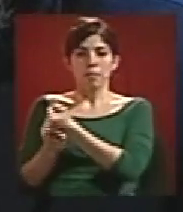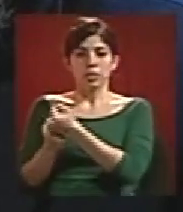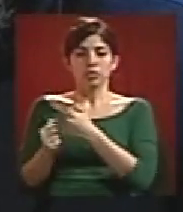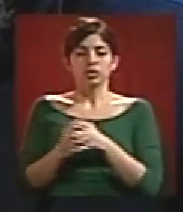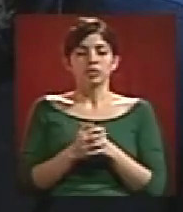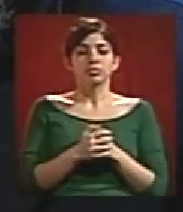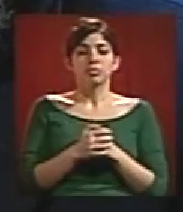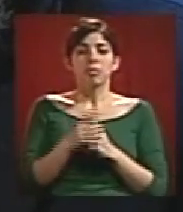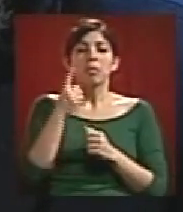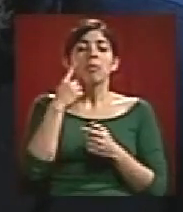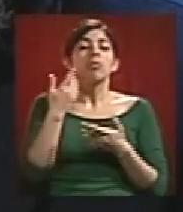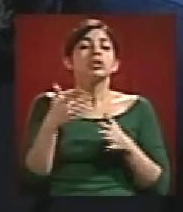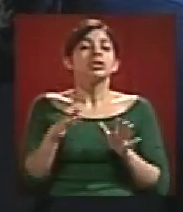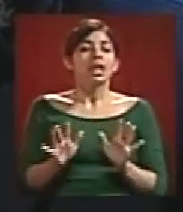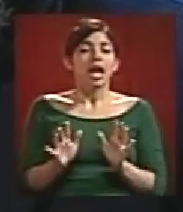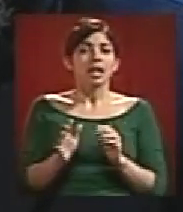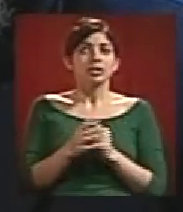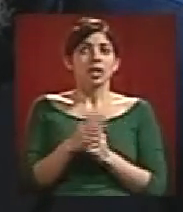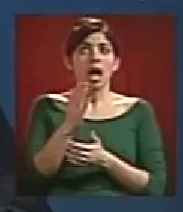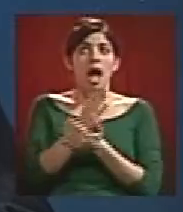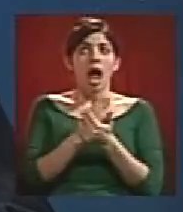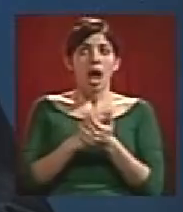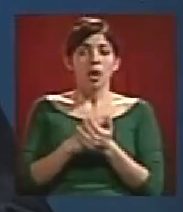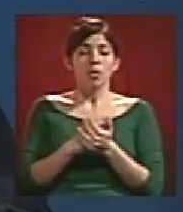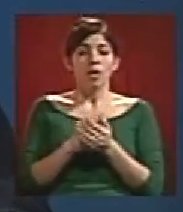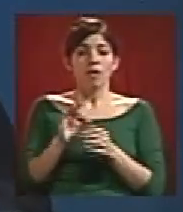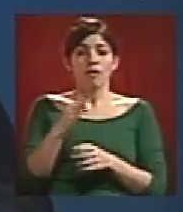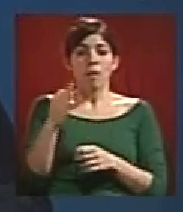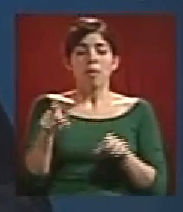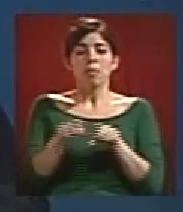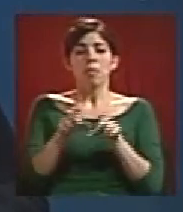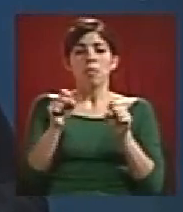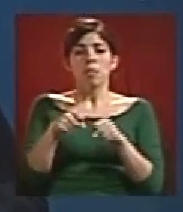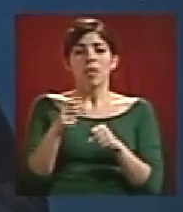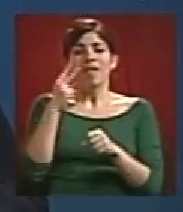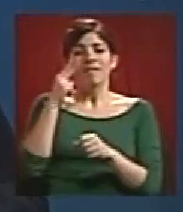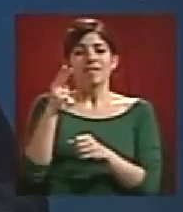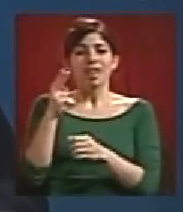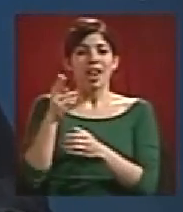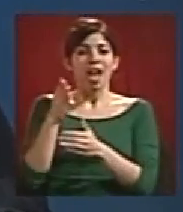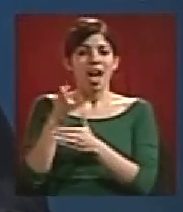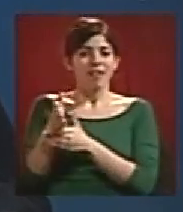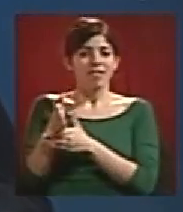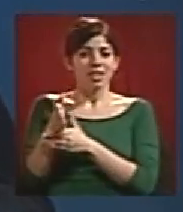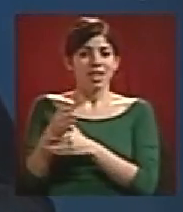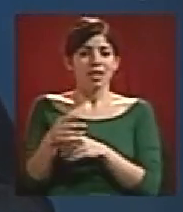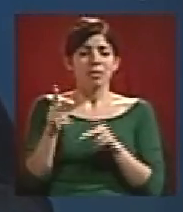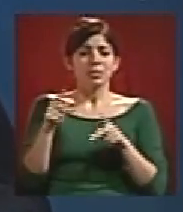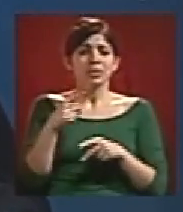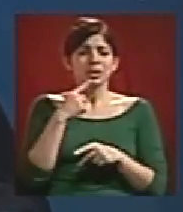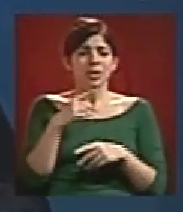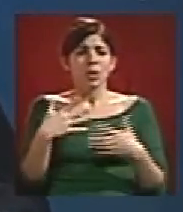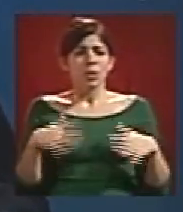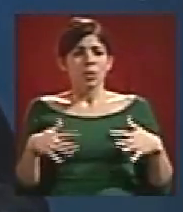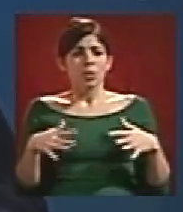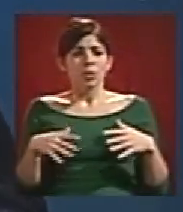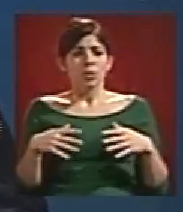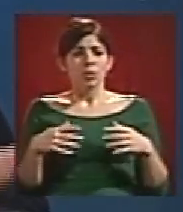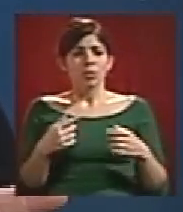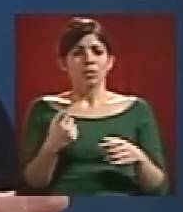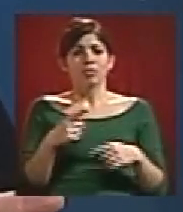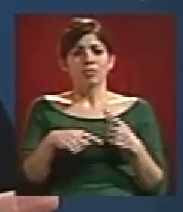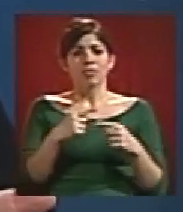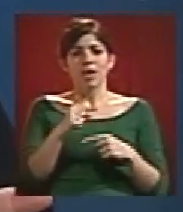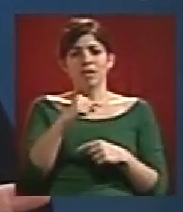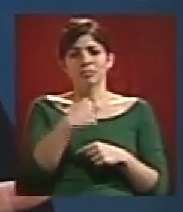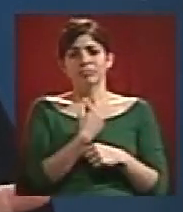financiero, por aquello de que en alguna medida también se puedan ver afectados y que la gente diga, caramba, estos estaban con problemas, ¿por qué estos